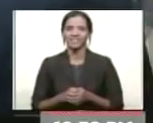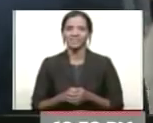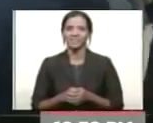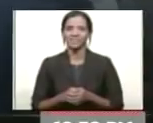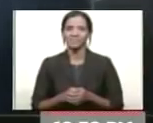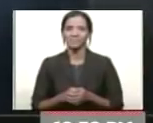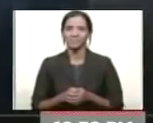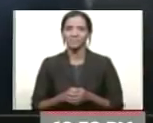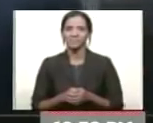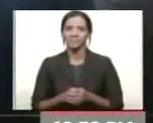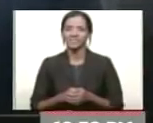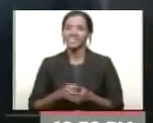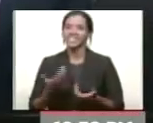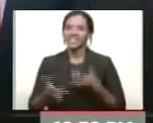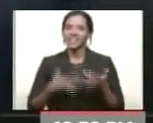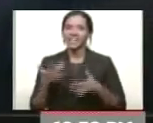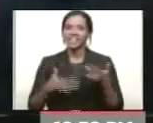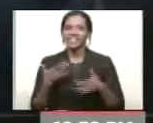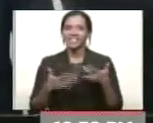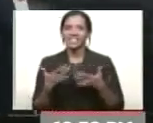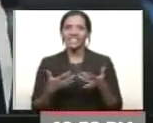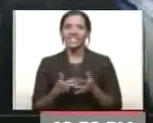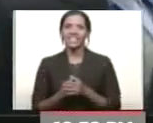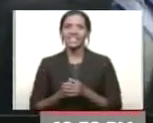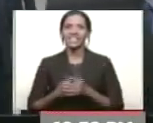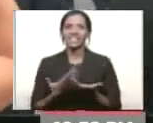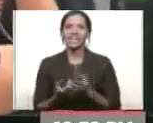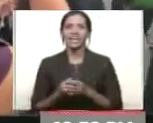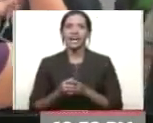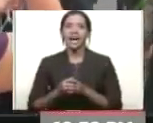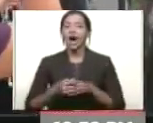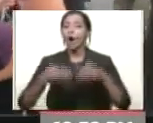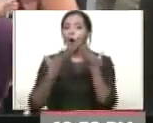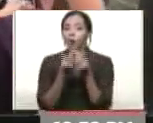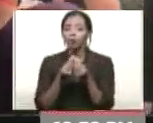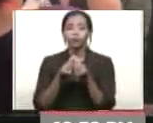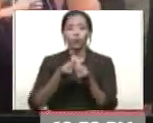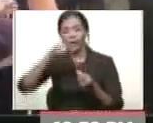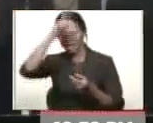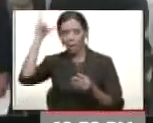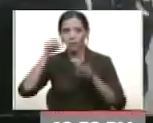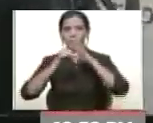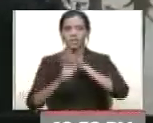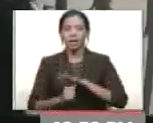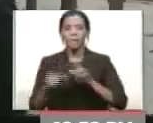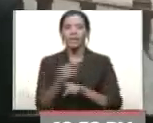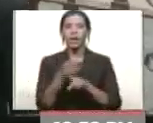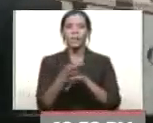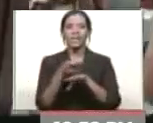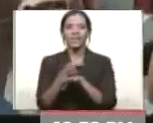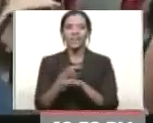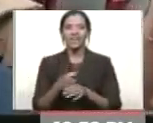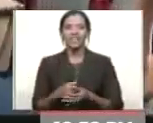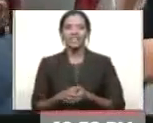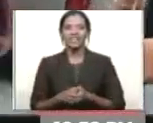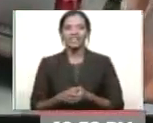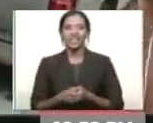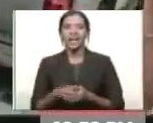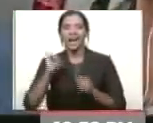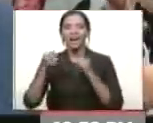¿Qué se siente haber sepultado, haber quedado sepultado junto a Leopoldo López por el golpe de Estado? Que no me habla. Ah,